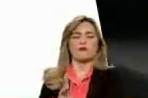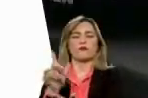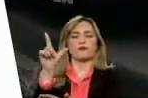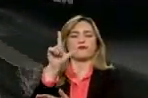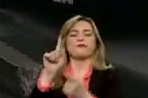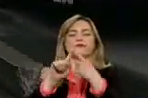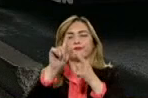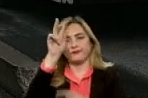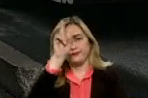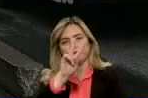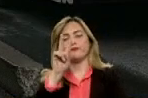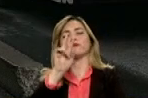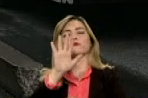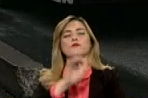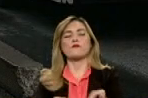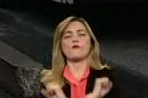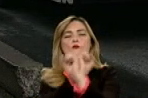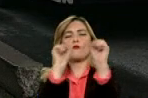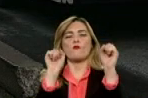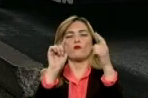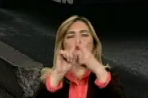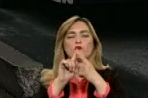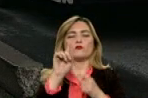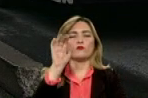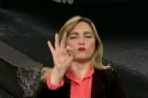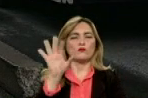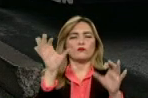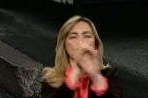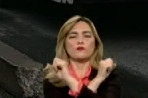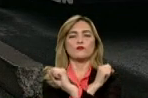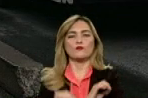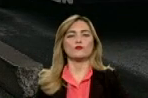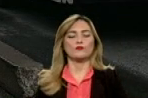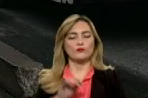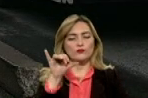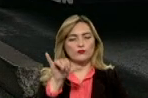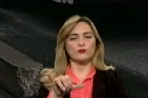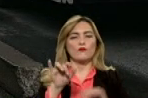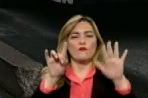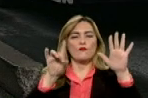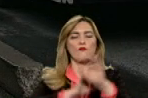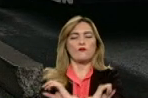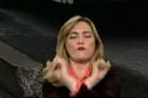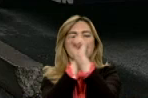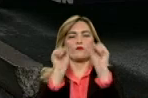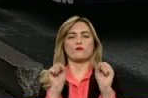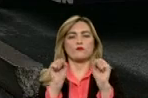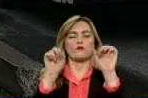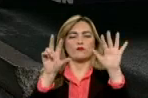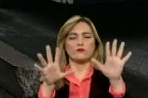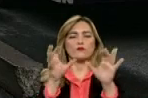lunes a viernes de 5 de la mañana a 21 horas, los sábados de 6 de la mañana a